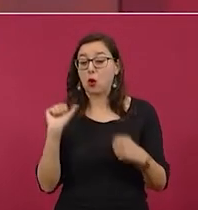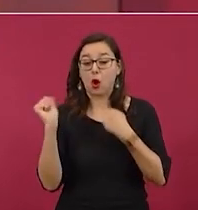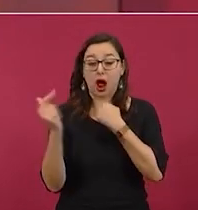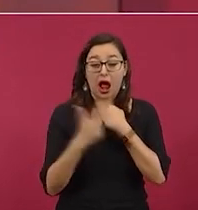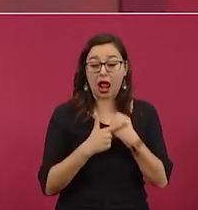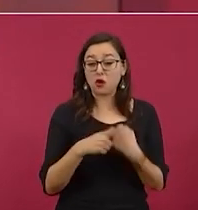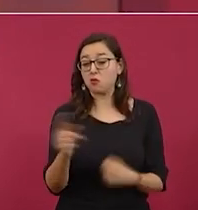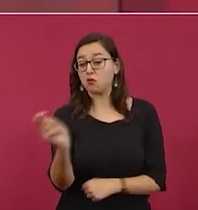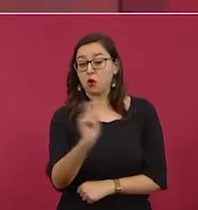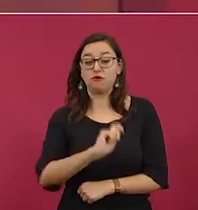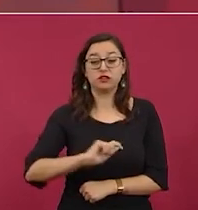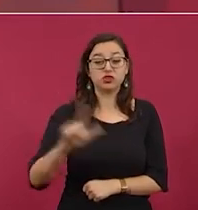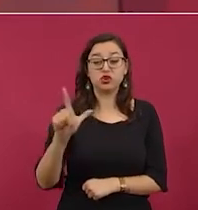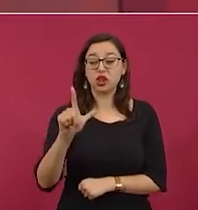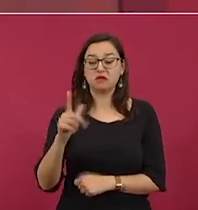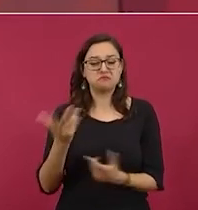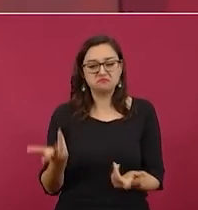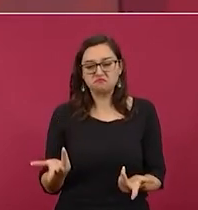objetivo, profesional.